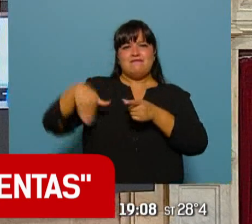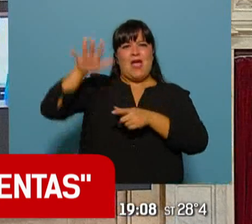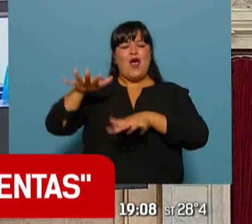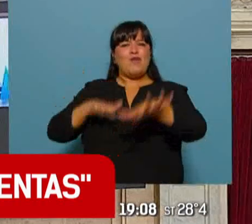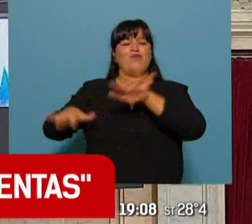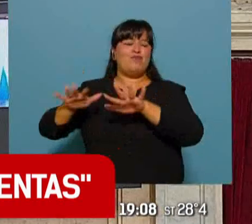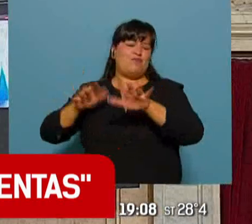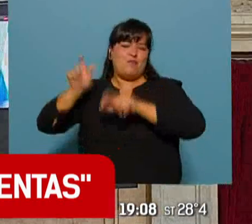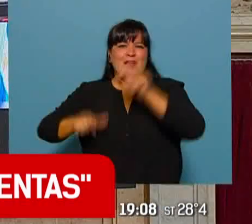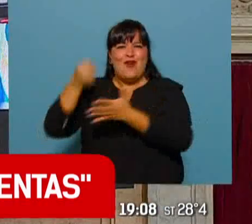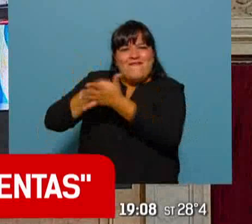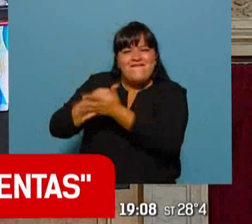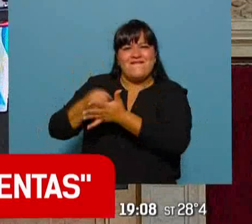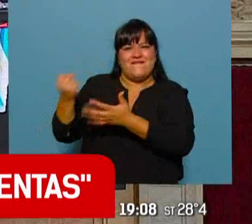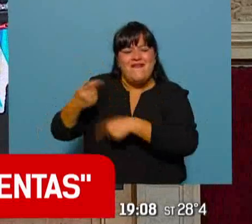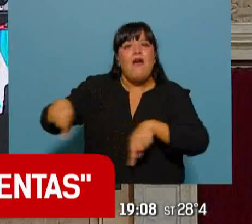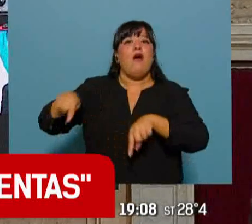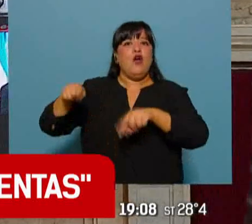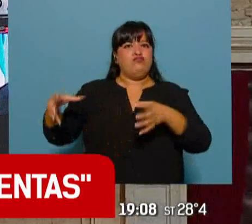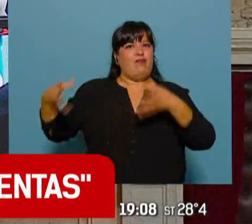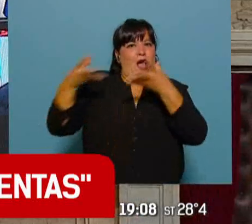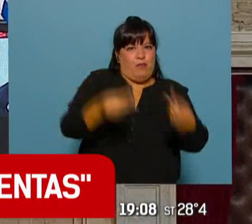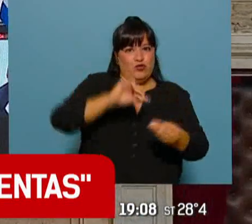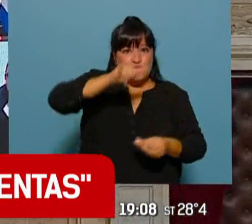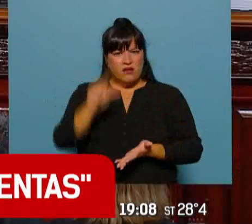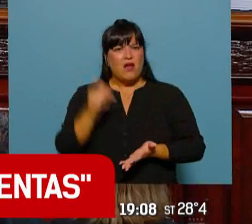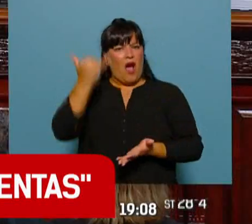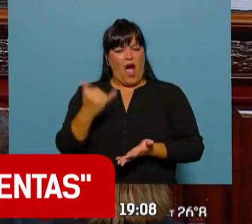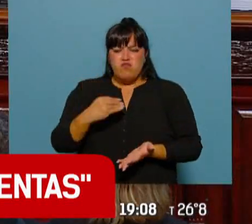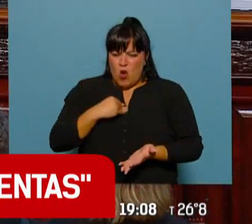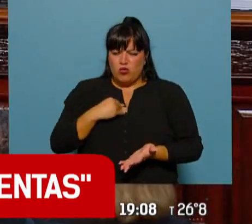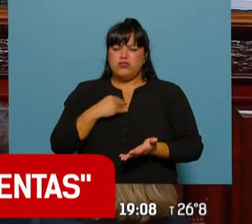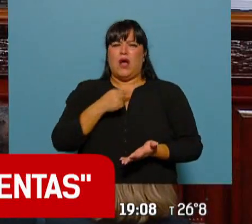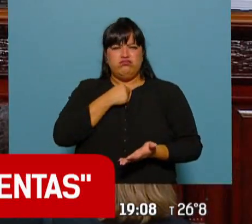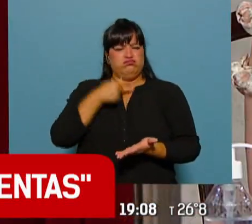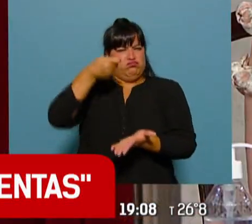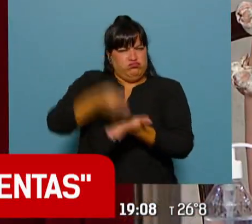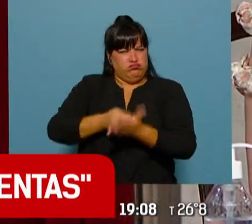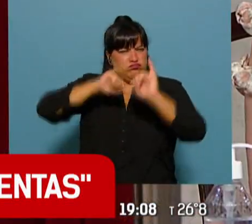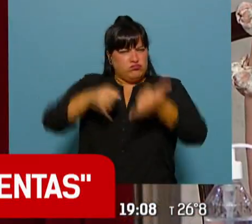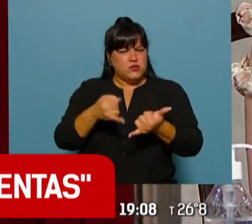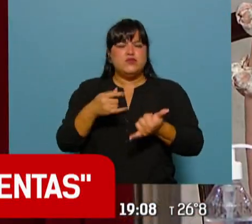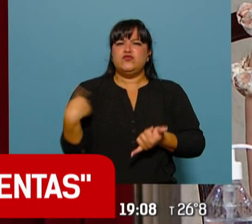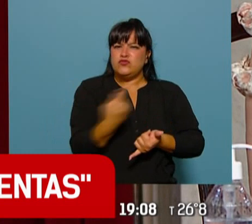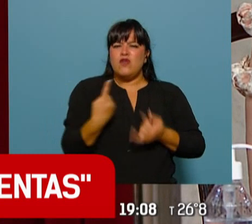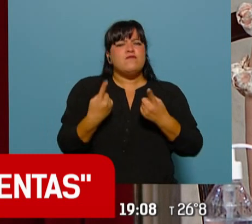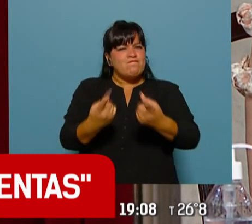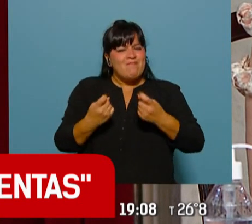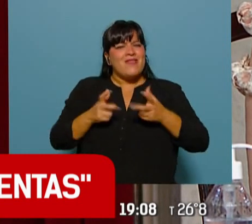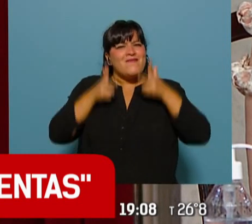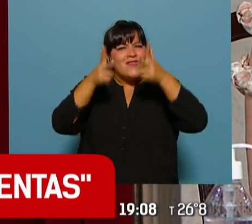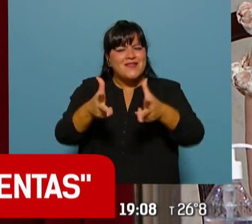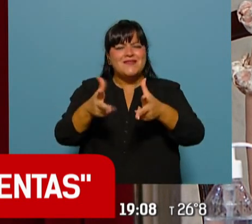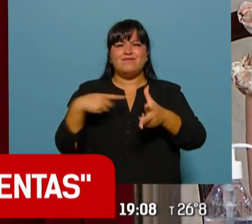movimientos sociales. La voluntad del país en su conjunto ha sido terminante. Es imperioso que todos afirmemos